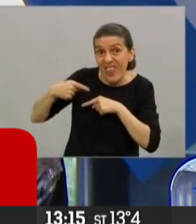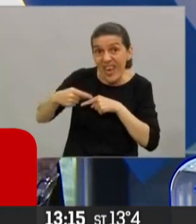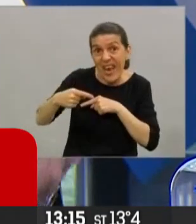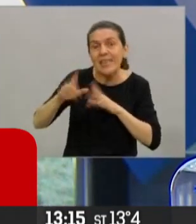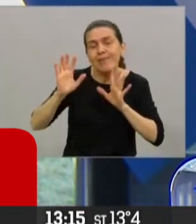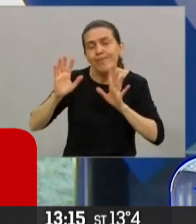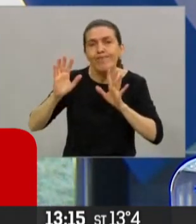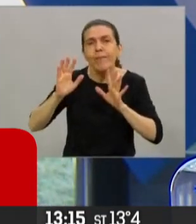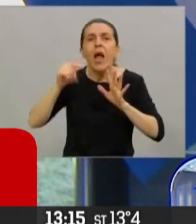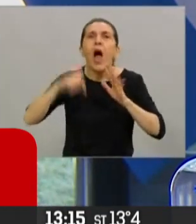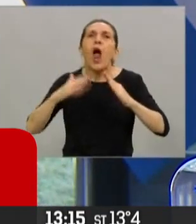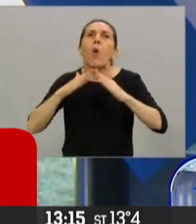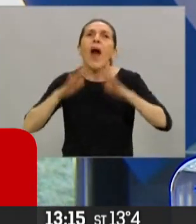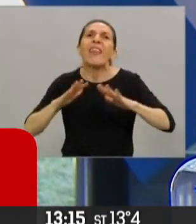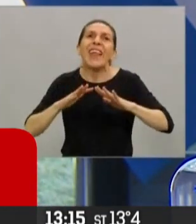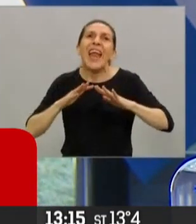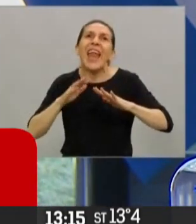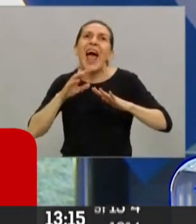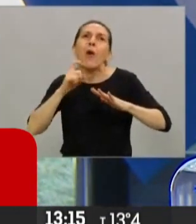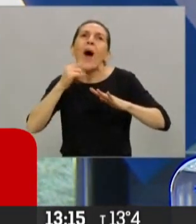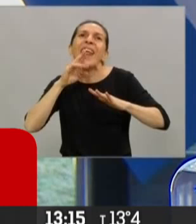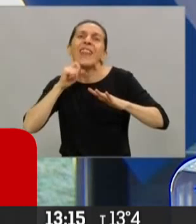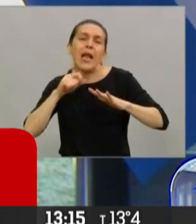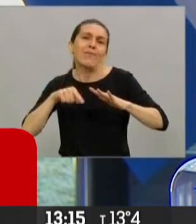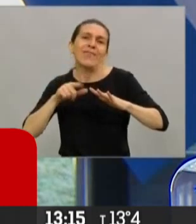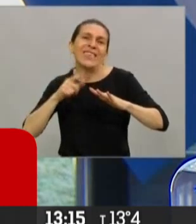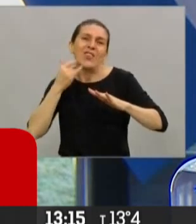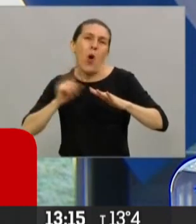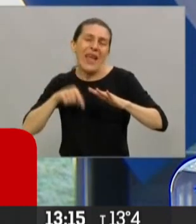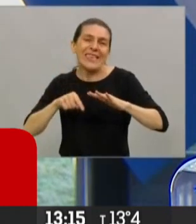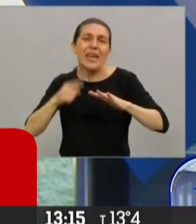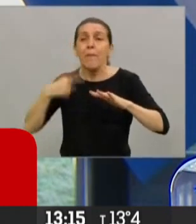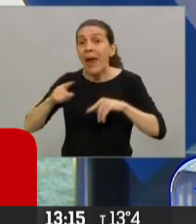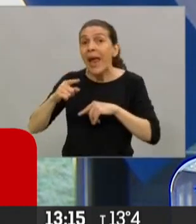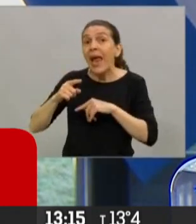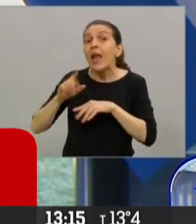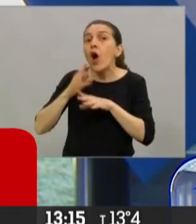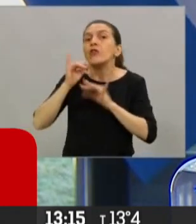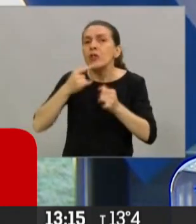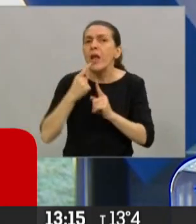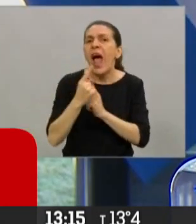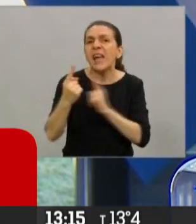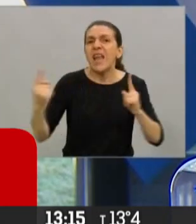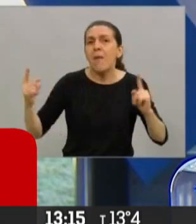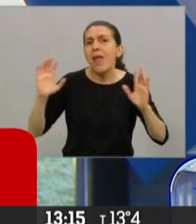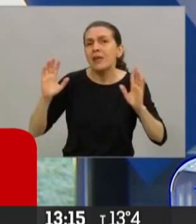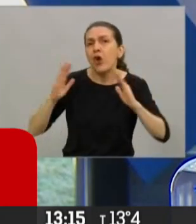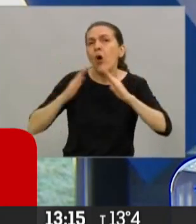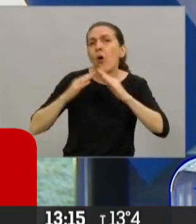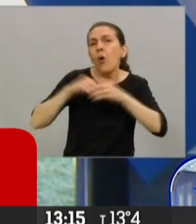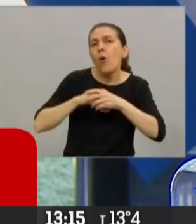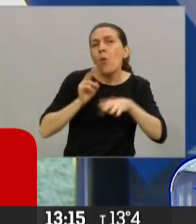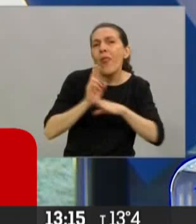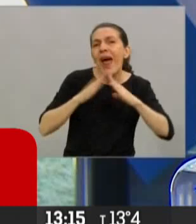mal llamada cuarentena a esta altura, el aislamiento que propusimos en los últimos días y que